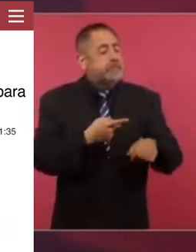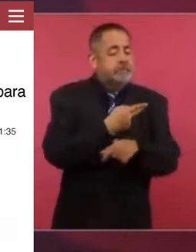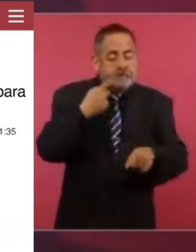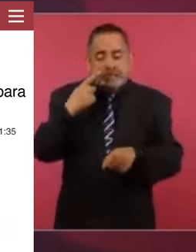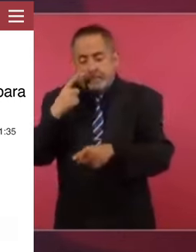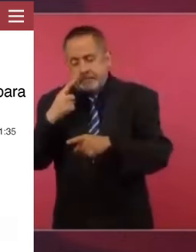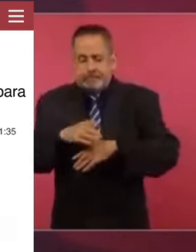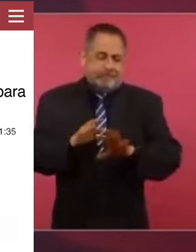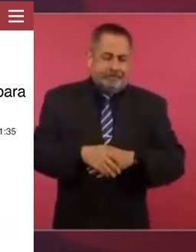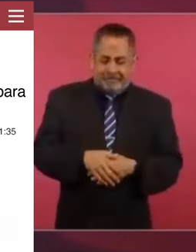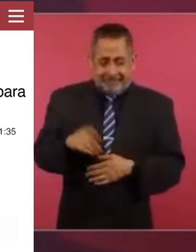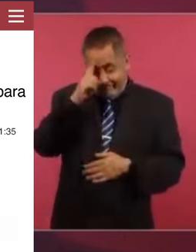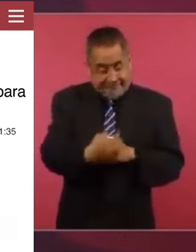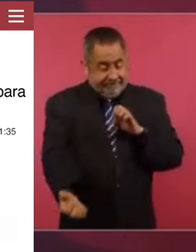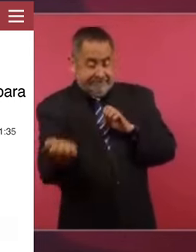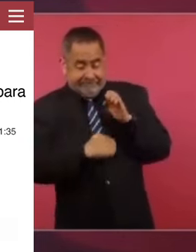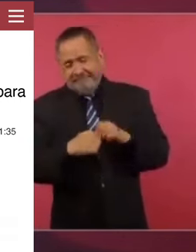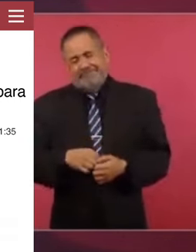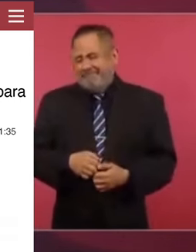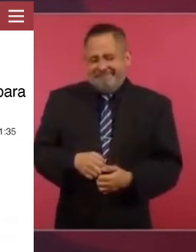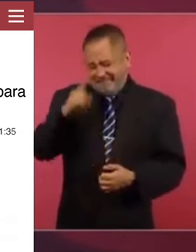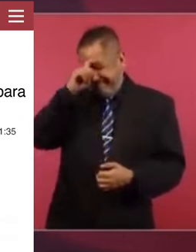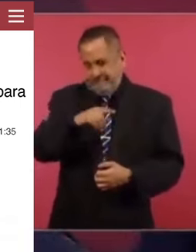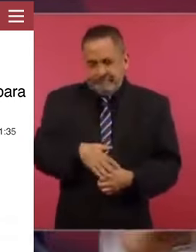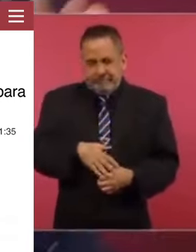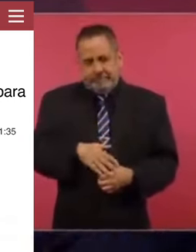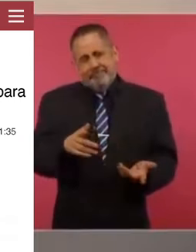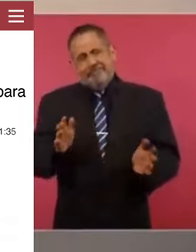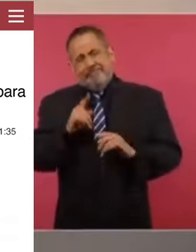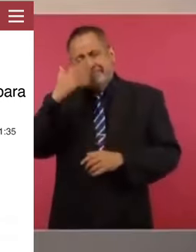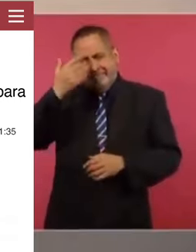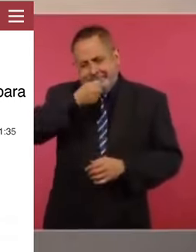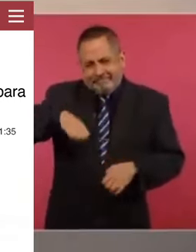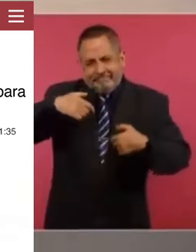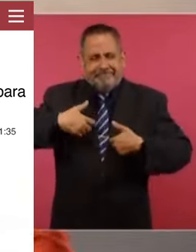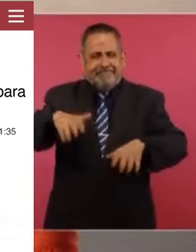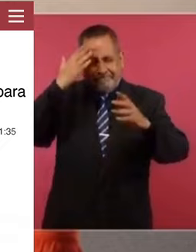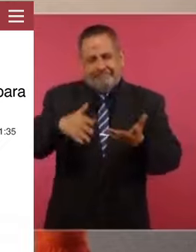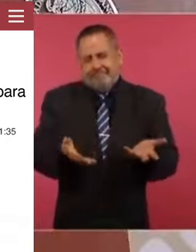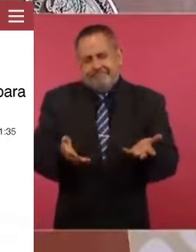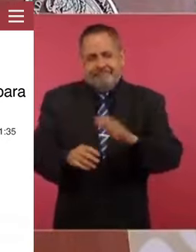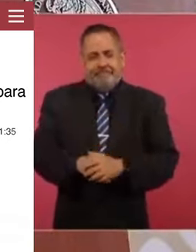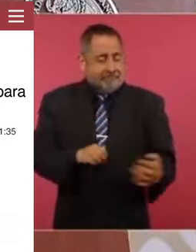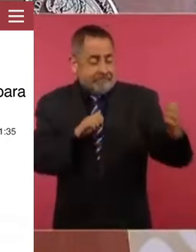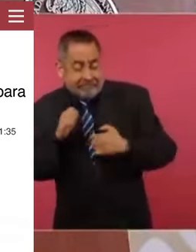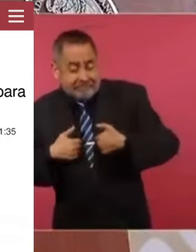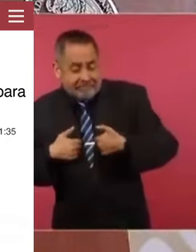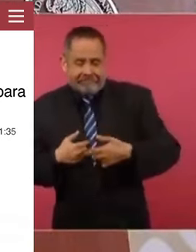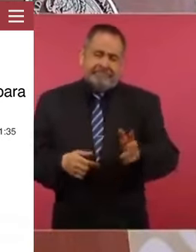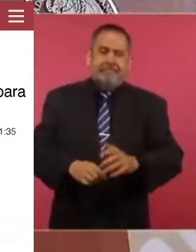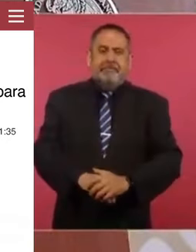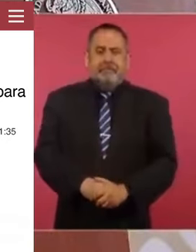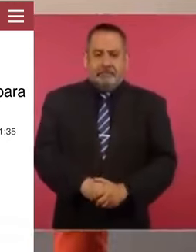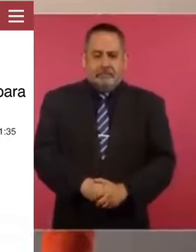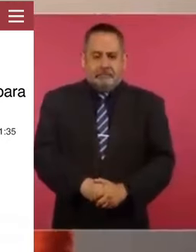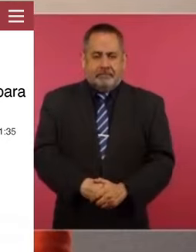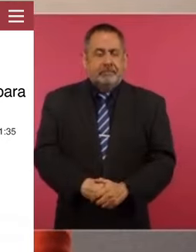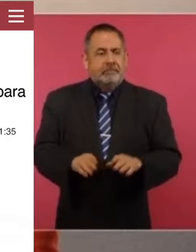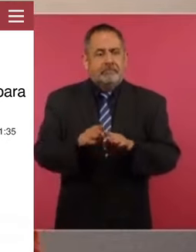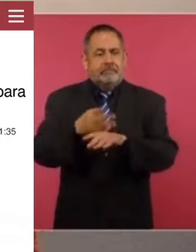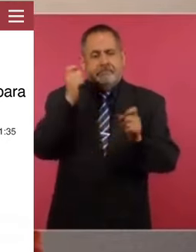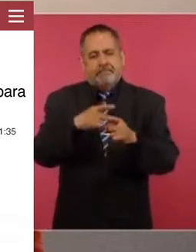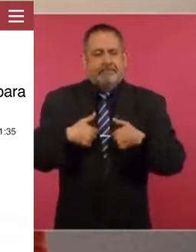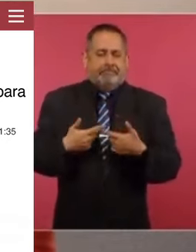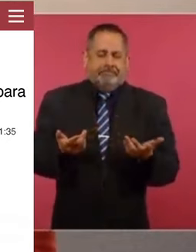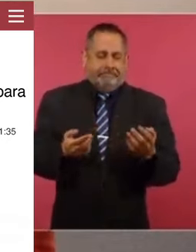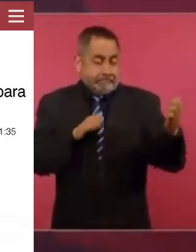todo, está muy difícil a estas alturas. No ven que ya estoy hasta chocheando, que me engañen, está muy